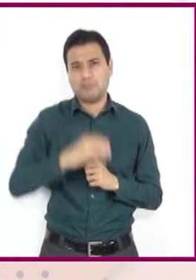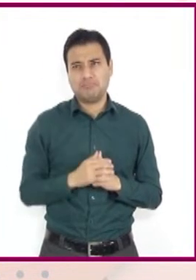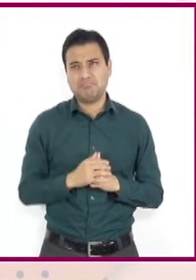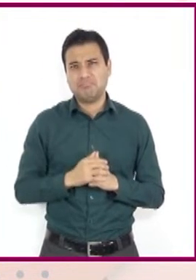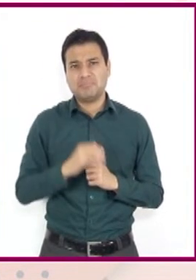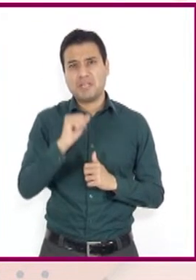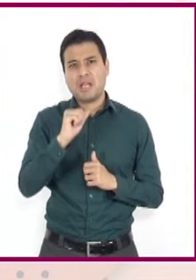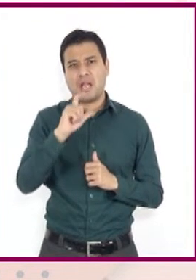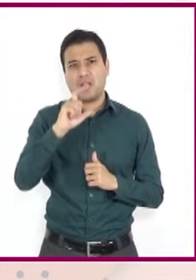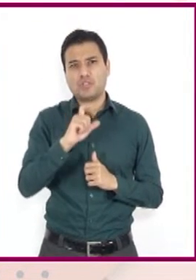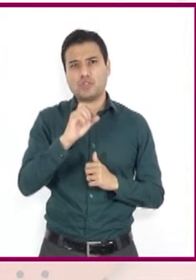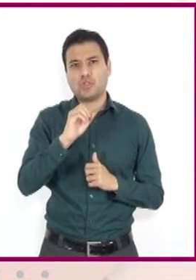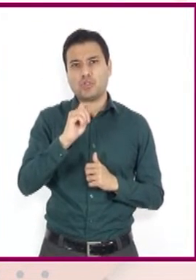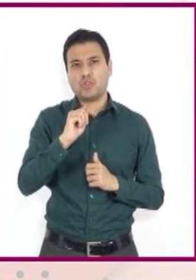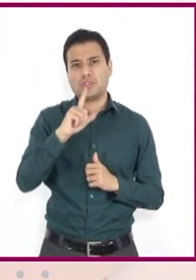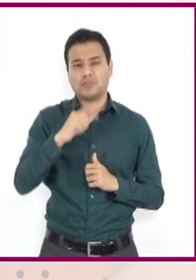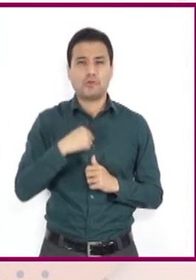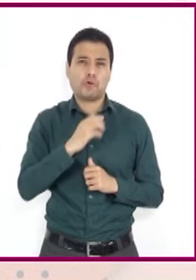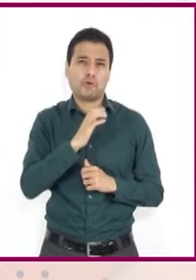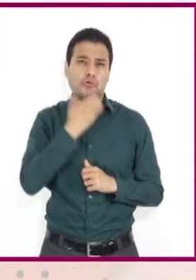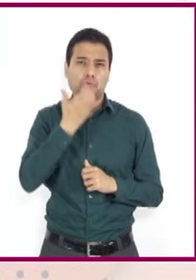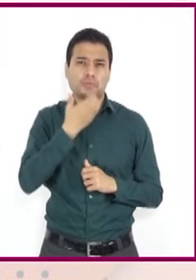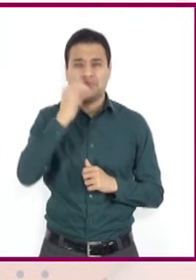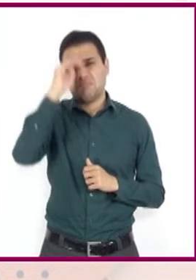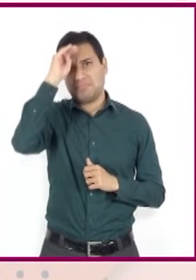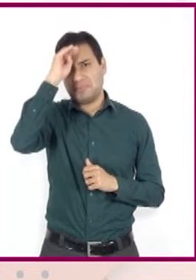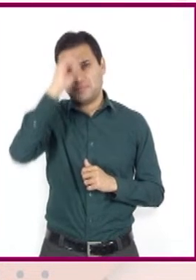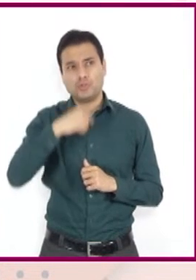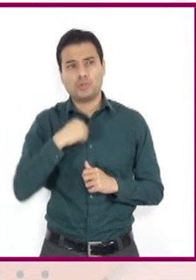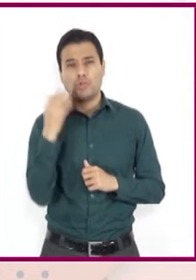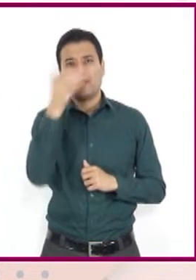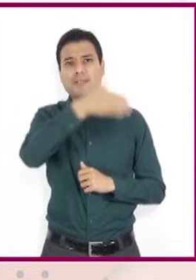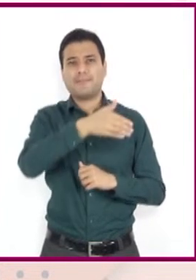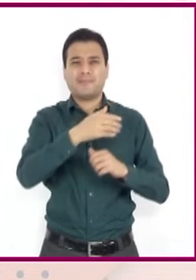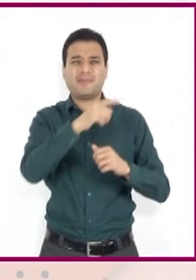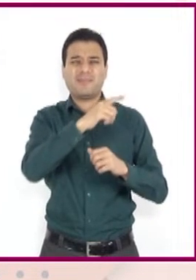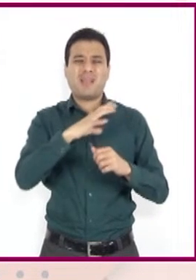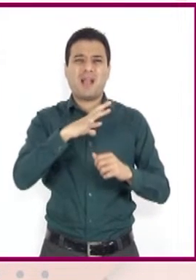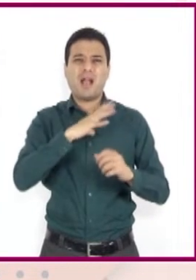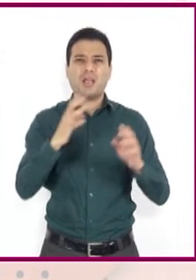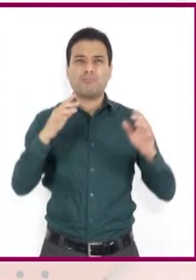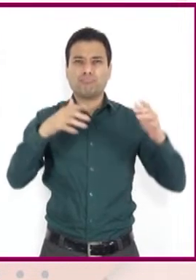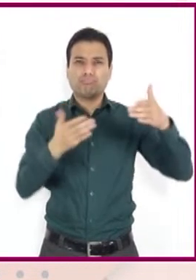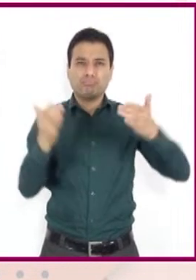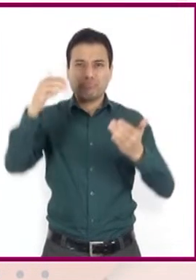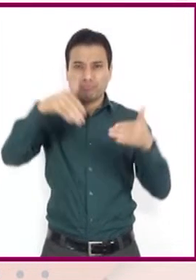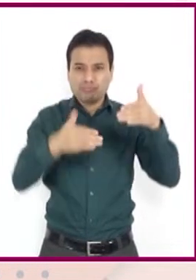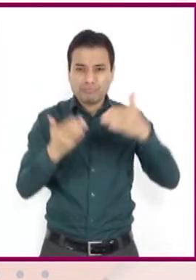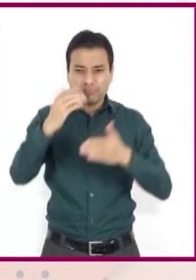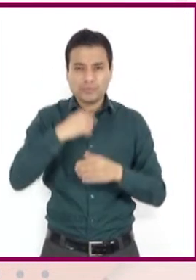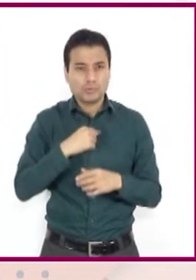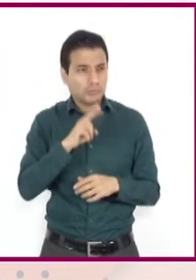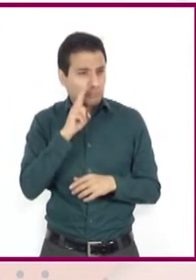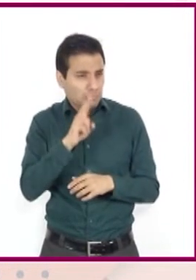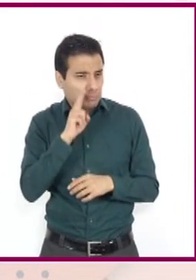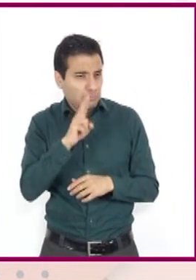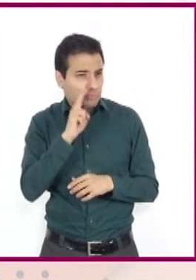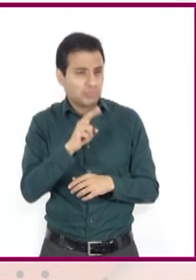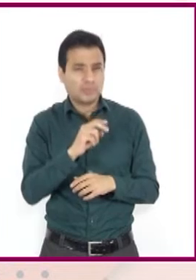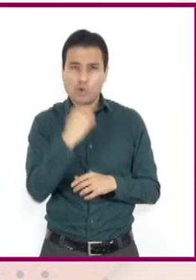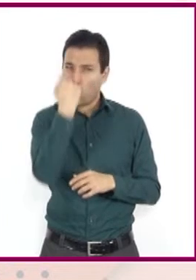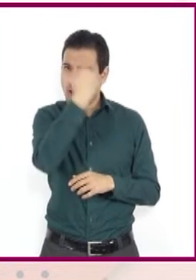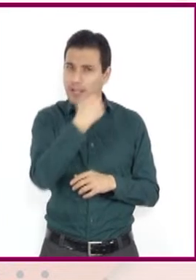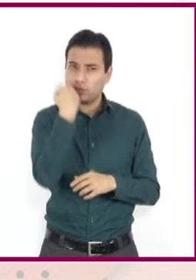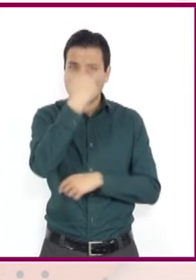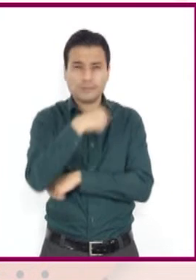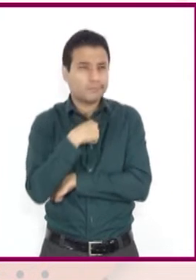axolotl. Iba a verlos al acuario del jardín de Esplantes y me quedaba horas mirándolos, observando su